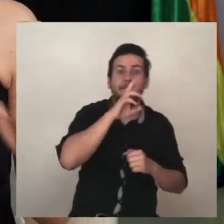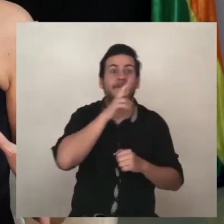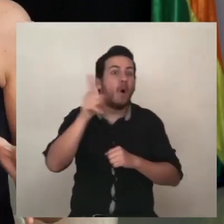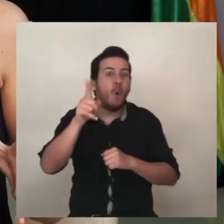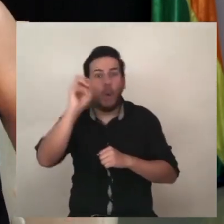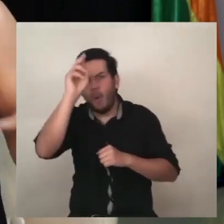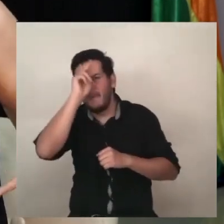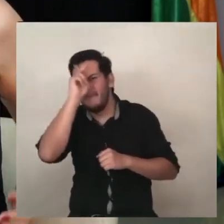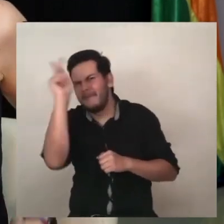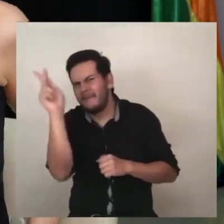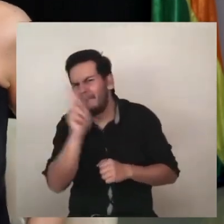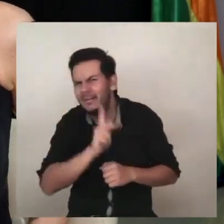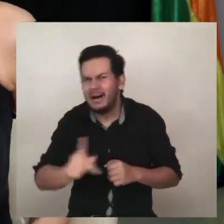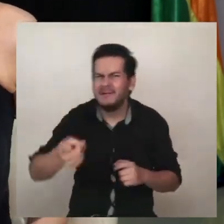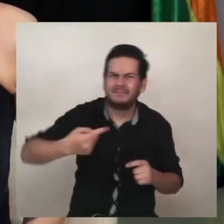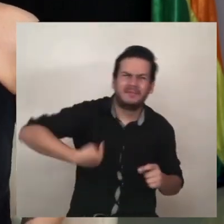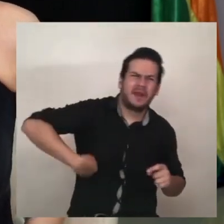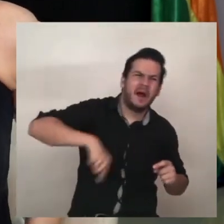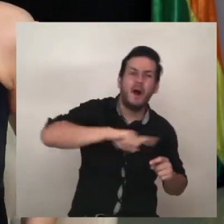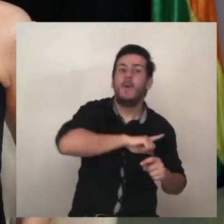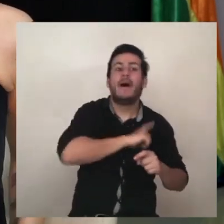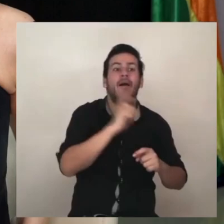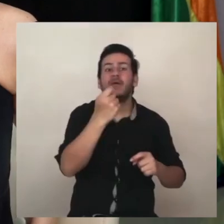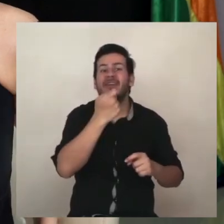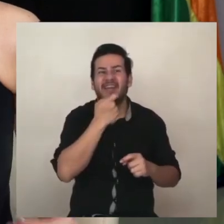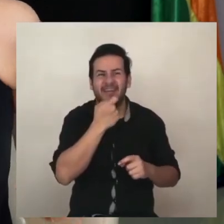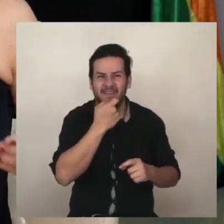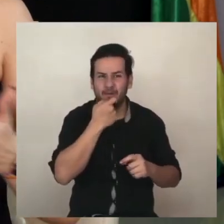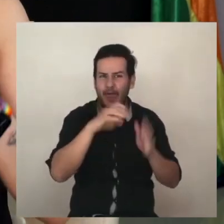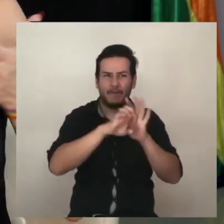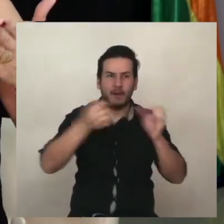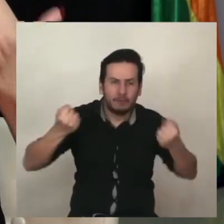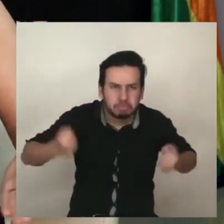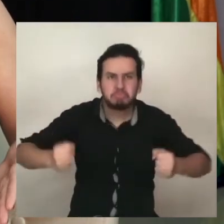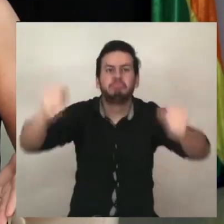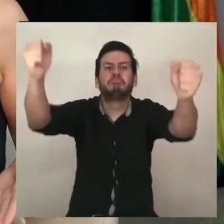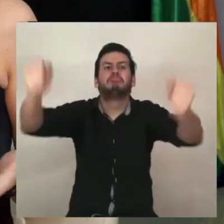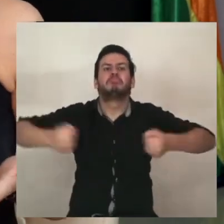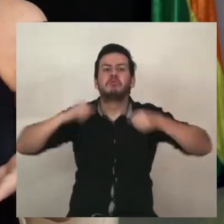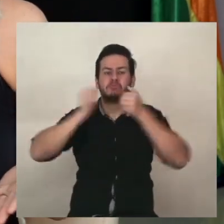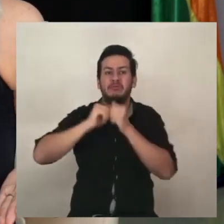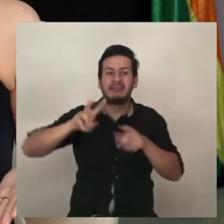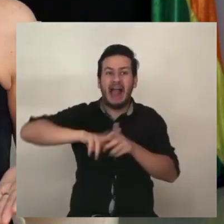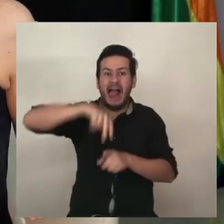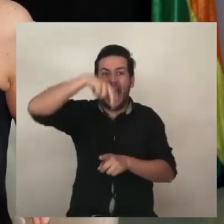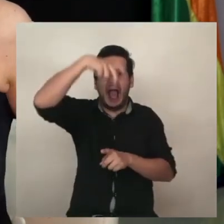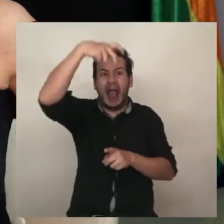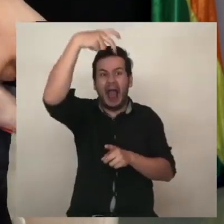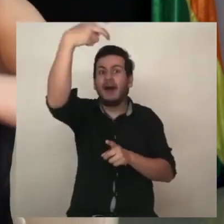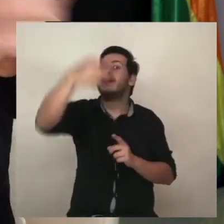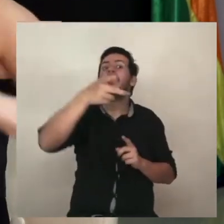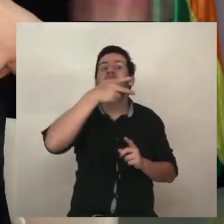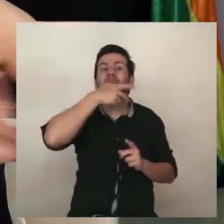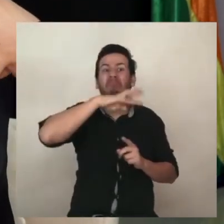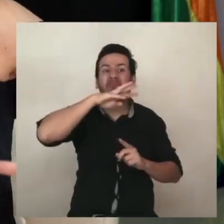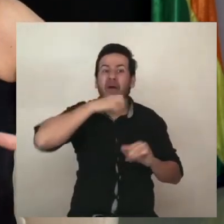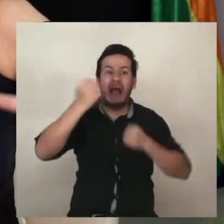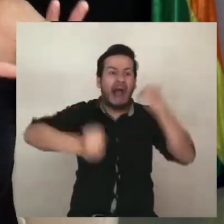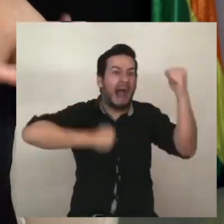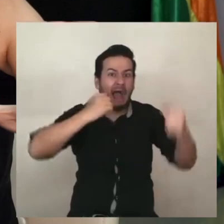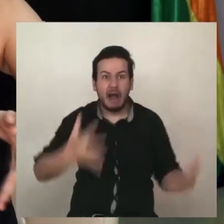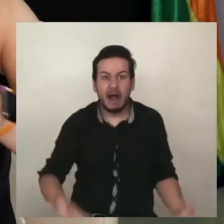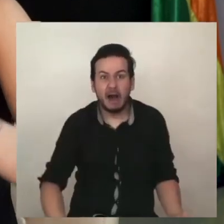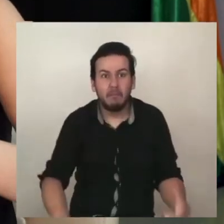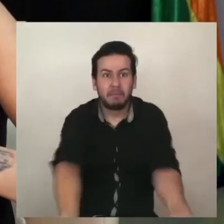en nosotros. Es por eso que hay niños que cuando se caen del columpio nunca golpean el piso porque sus madres o padres salen de quién sabe dónde